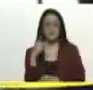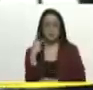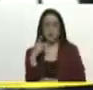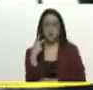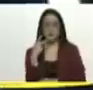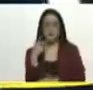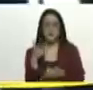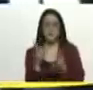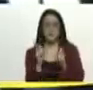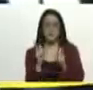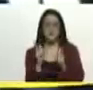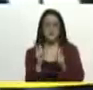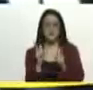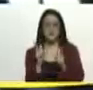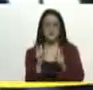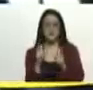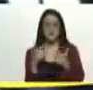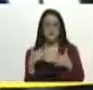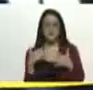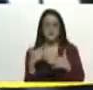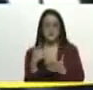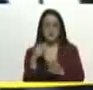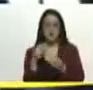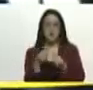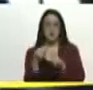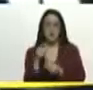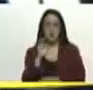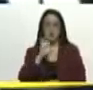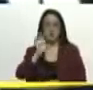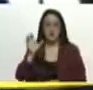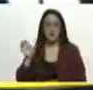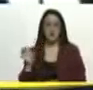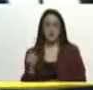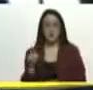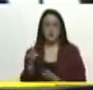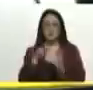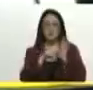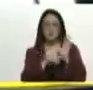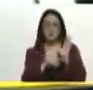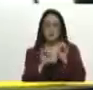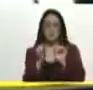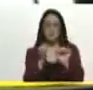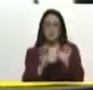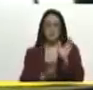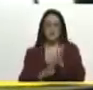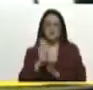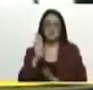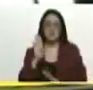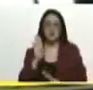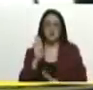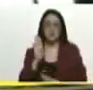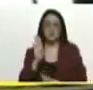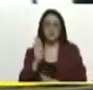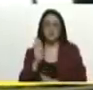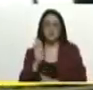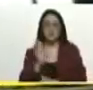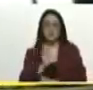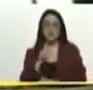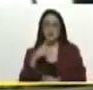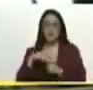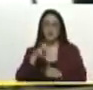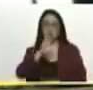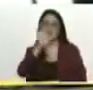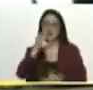que permitan enfrentar como región estas medidas que impiden el desarrollo de los